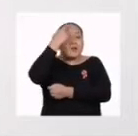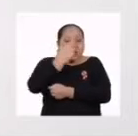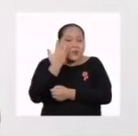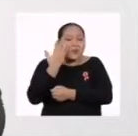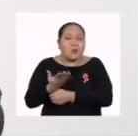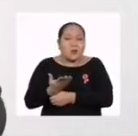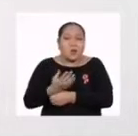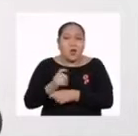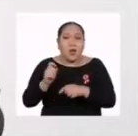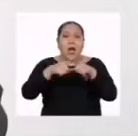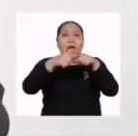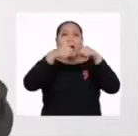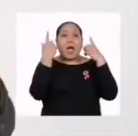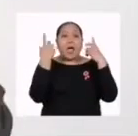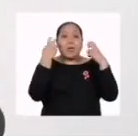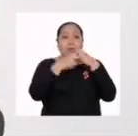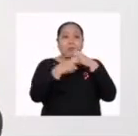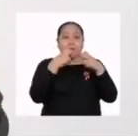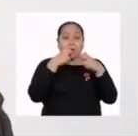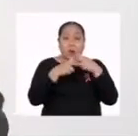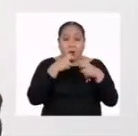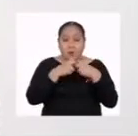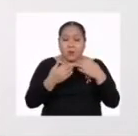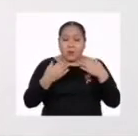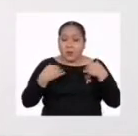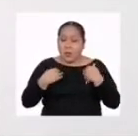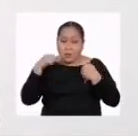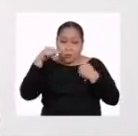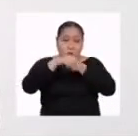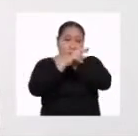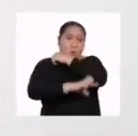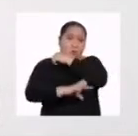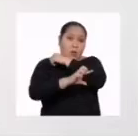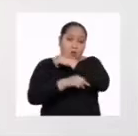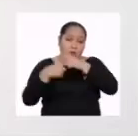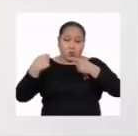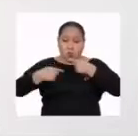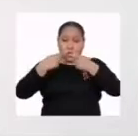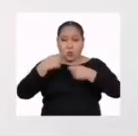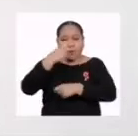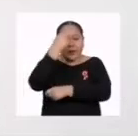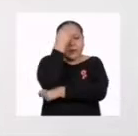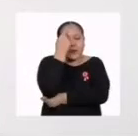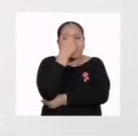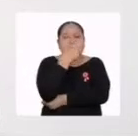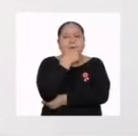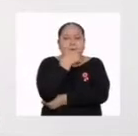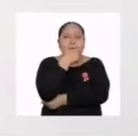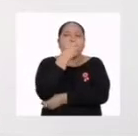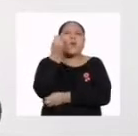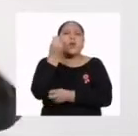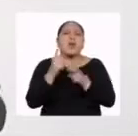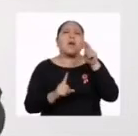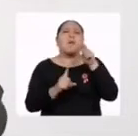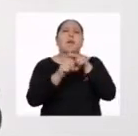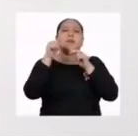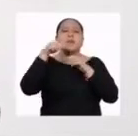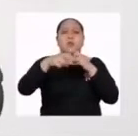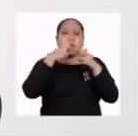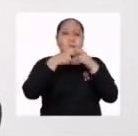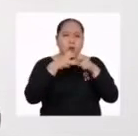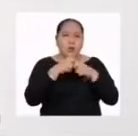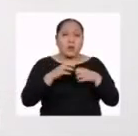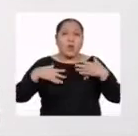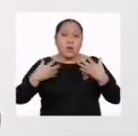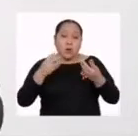sobre los grandes problemas que como país afrontamos día a día y para pensar en las causas de estos problemas y así